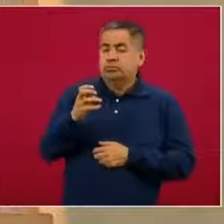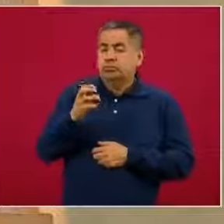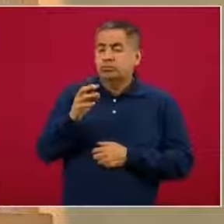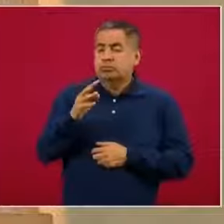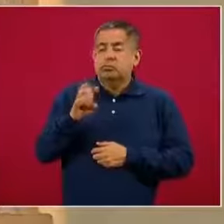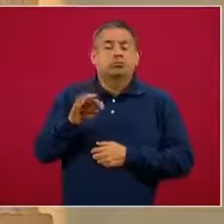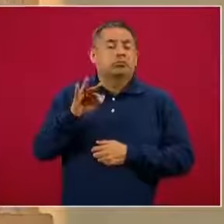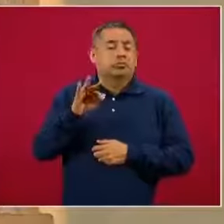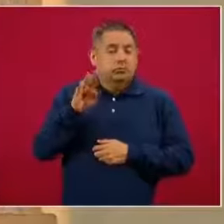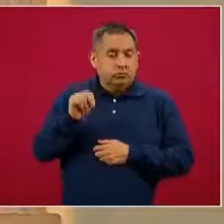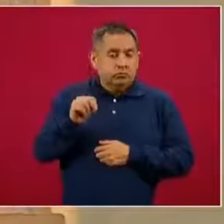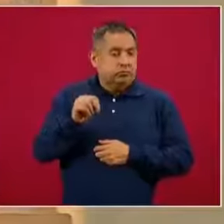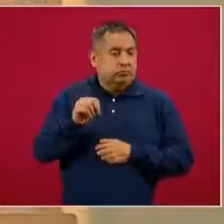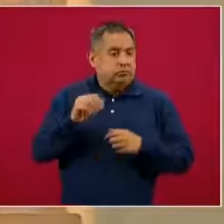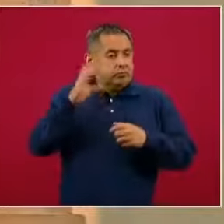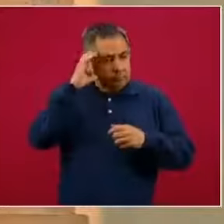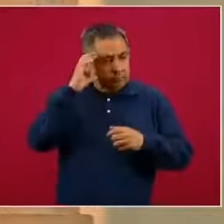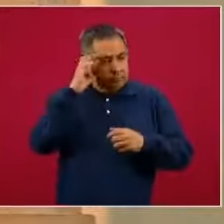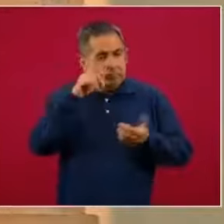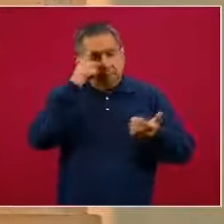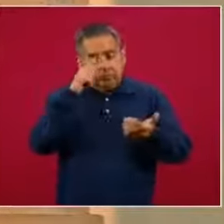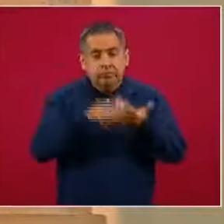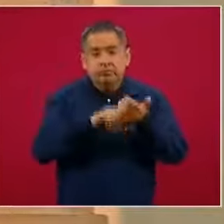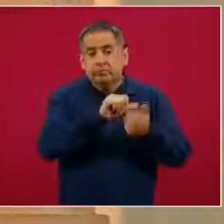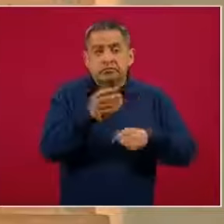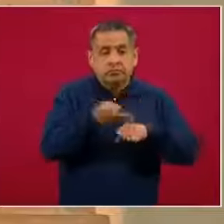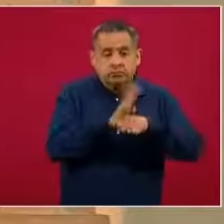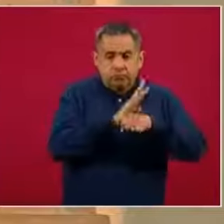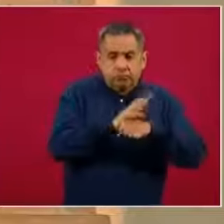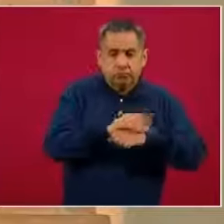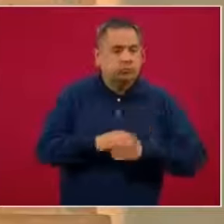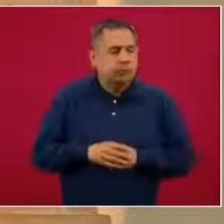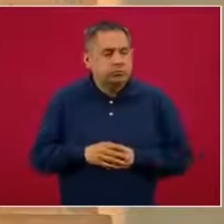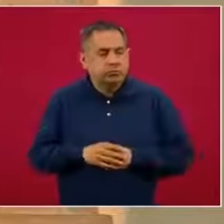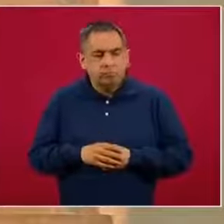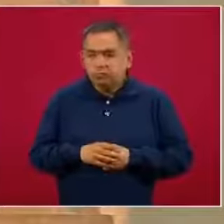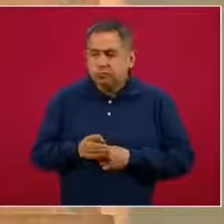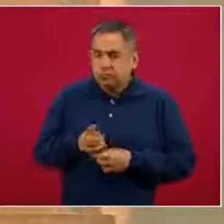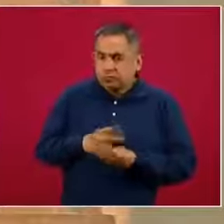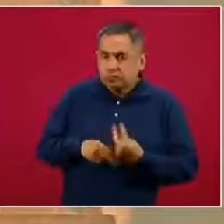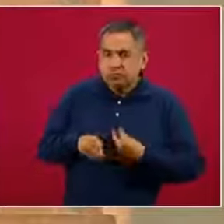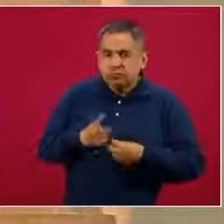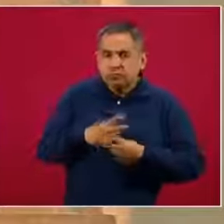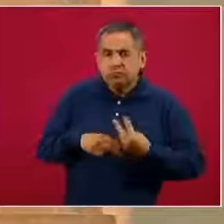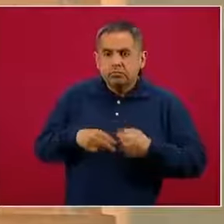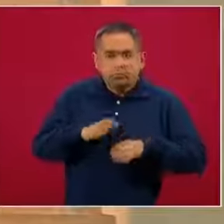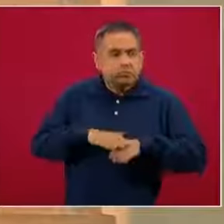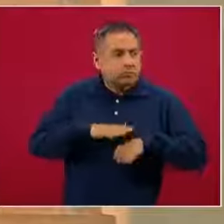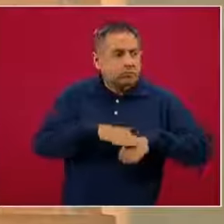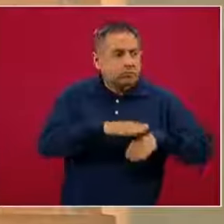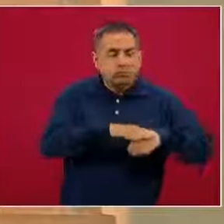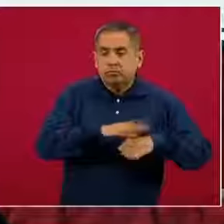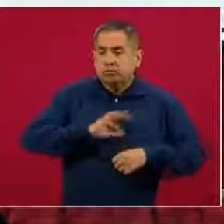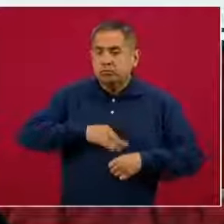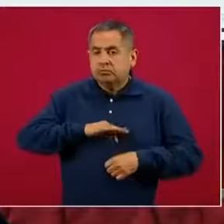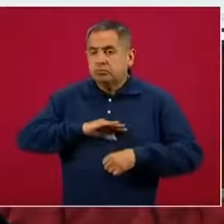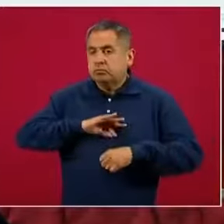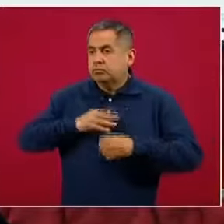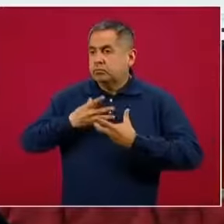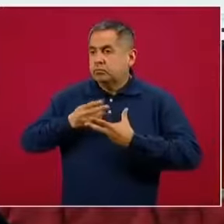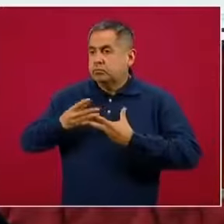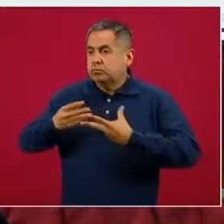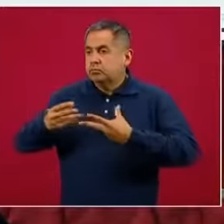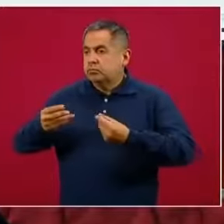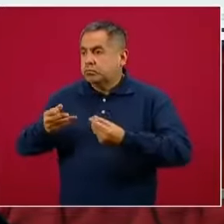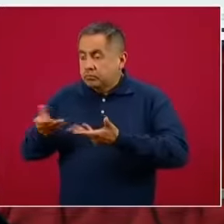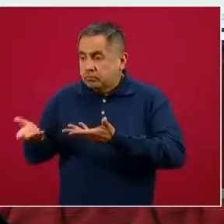449 camas para atender COVID. En el momento en el que empezaron a incrementarse, obviamente, los contagios y después las